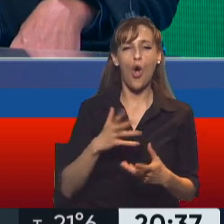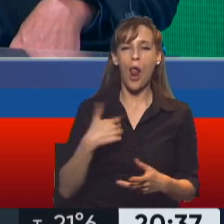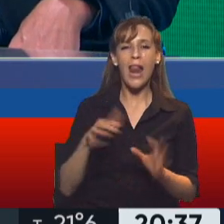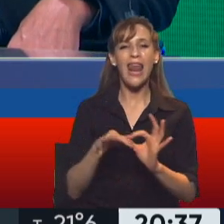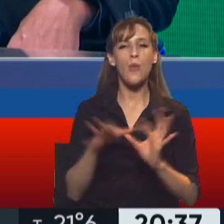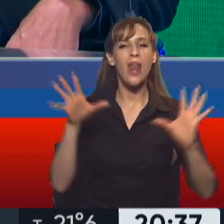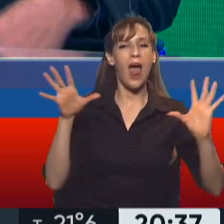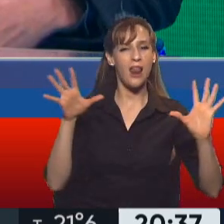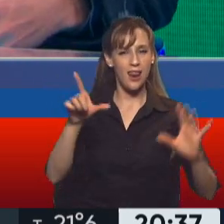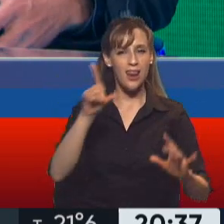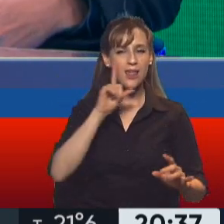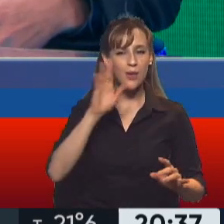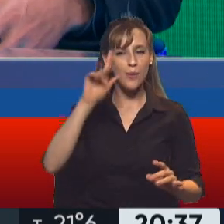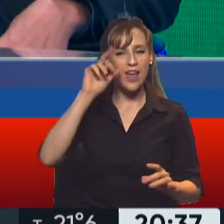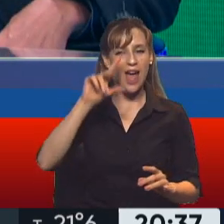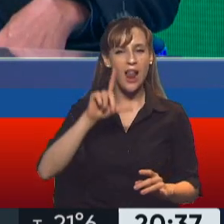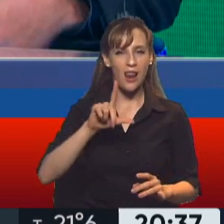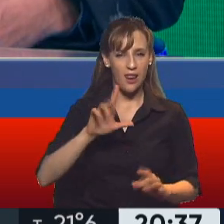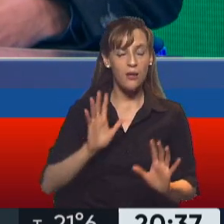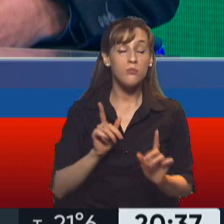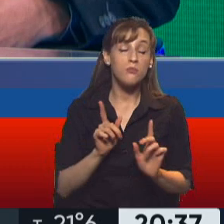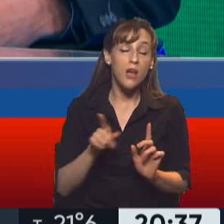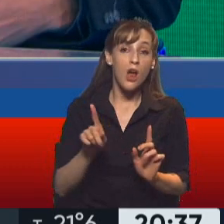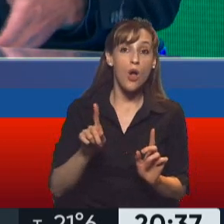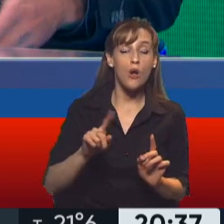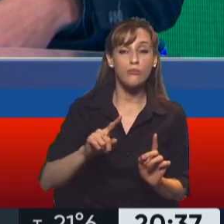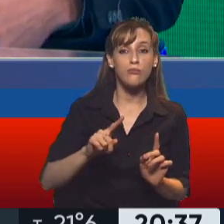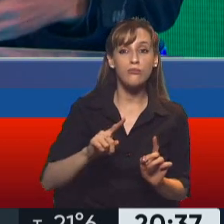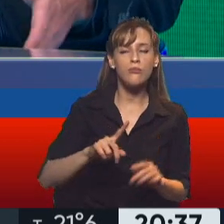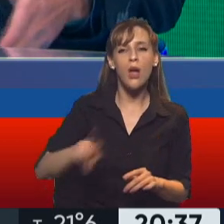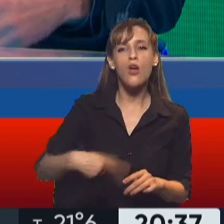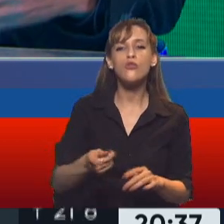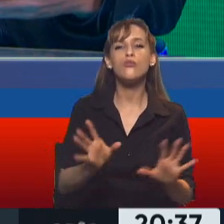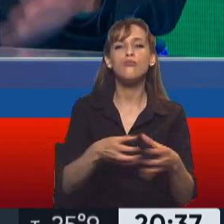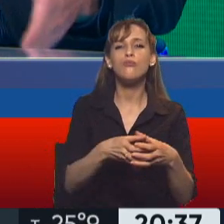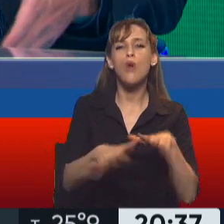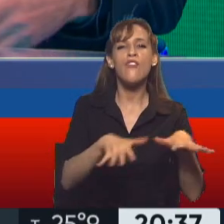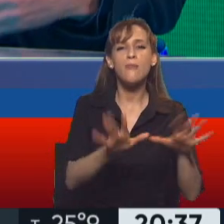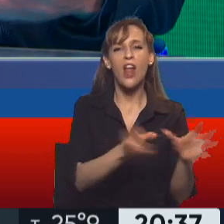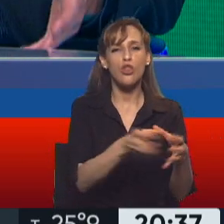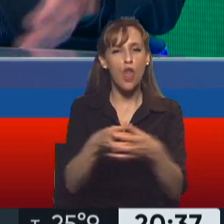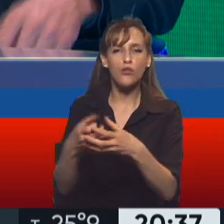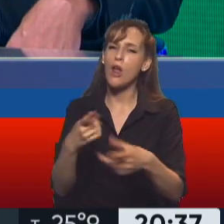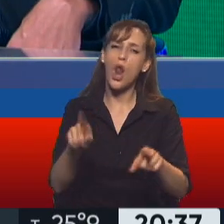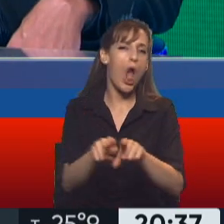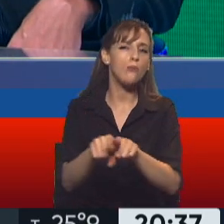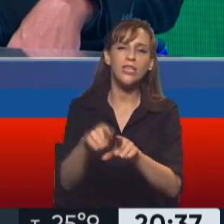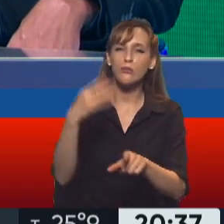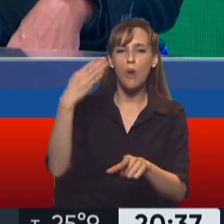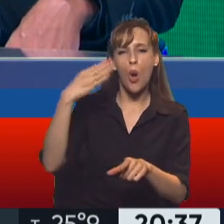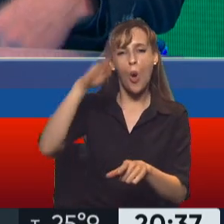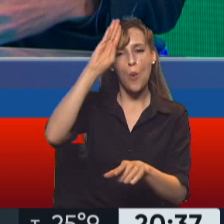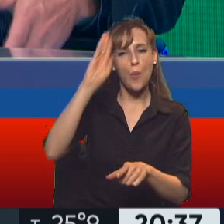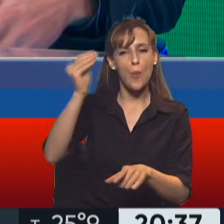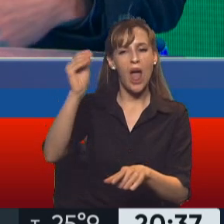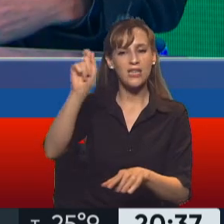nombramos? Son parte de una familia de movimientos que hay, los hay en Argentina, pero también los hemos visto en Brasil con Bolsonaro, con Trump en